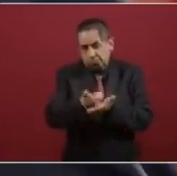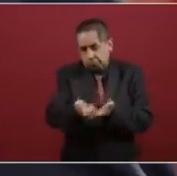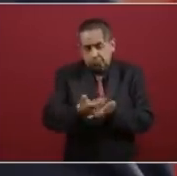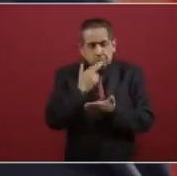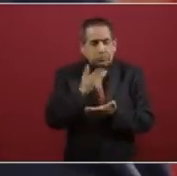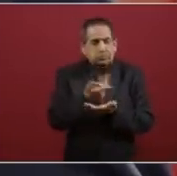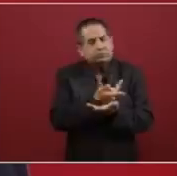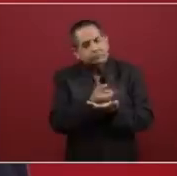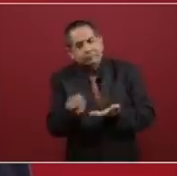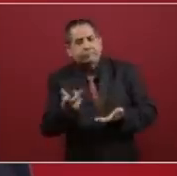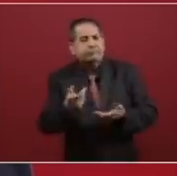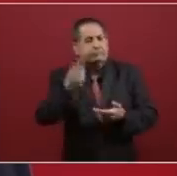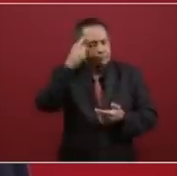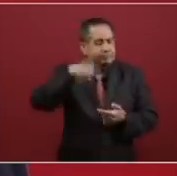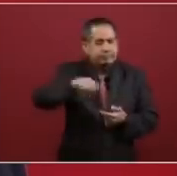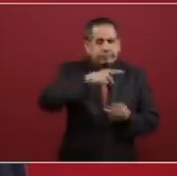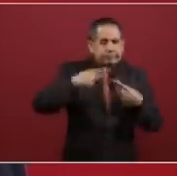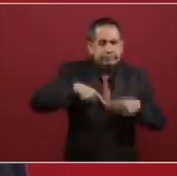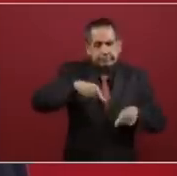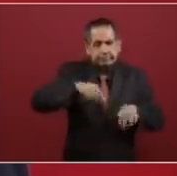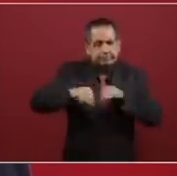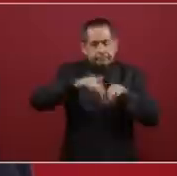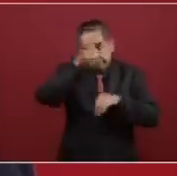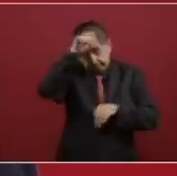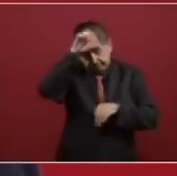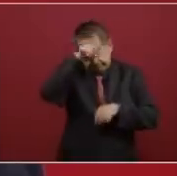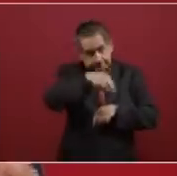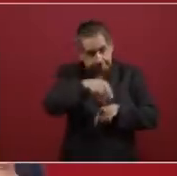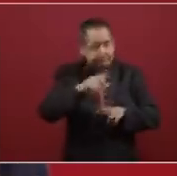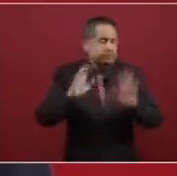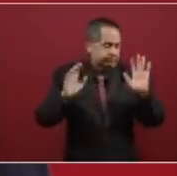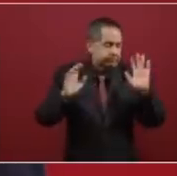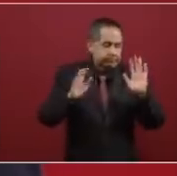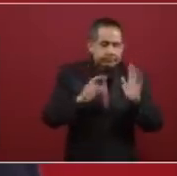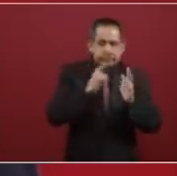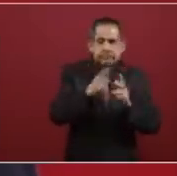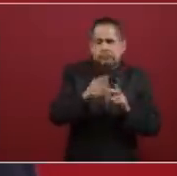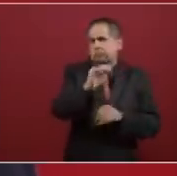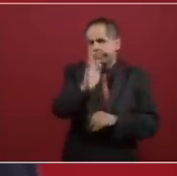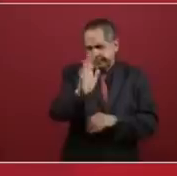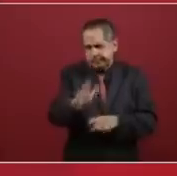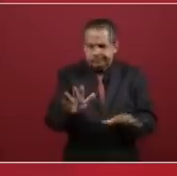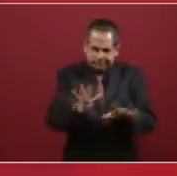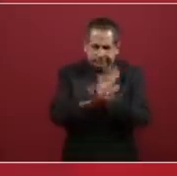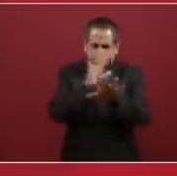trabajadores mineros de nuestro país. Entonces, sí hay cambios